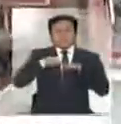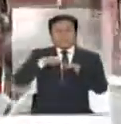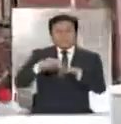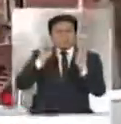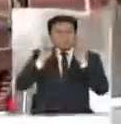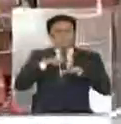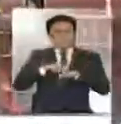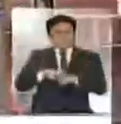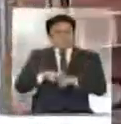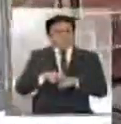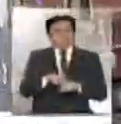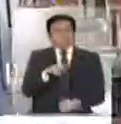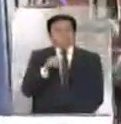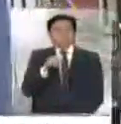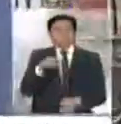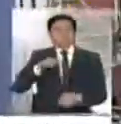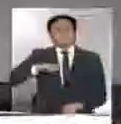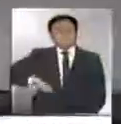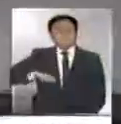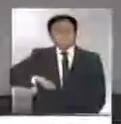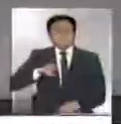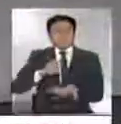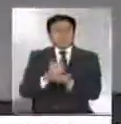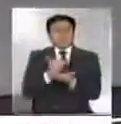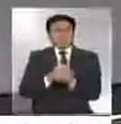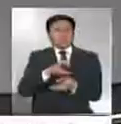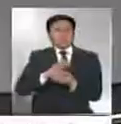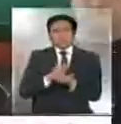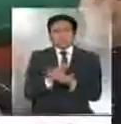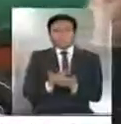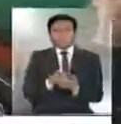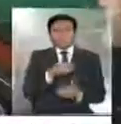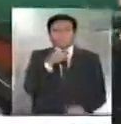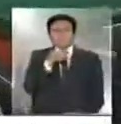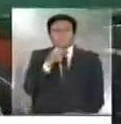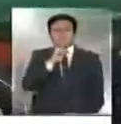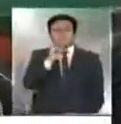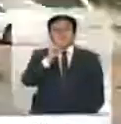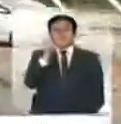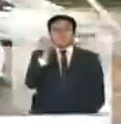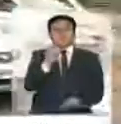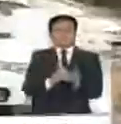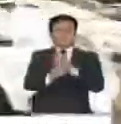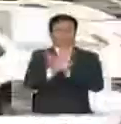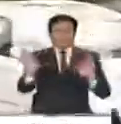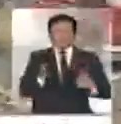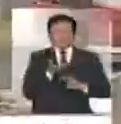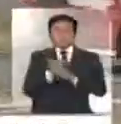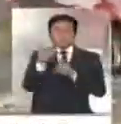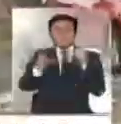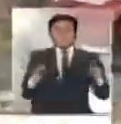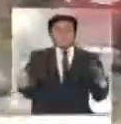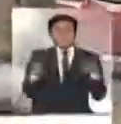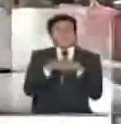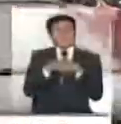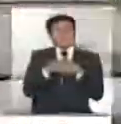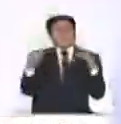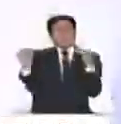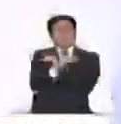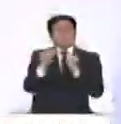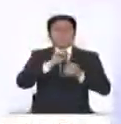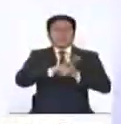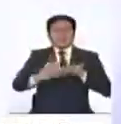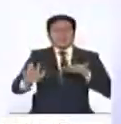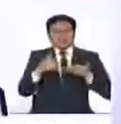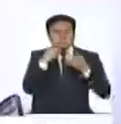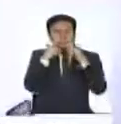público. Ya no son las pensiones, sueldos ni salud. No más TAG es la consigna a la que se sumó con fuerza estas demandas colectivas. Autopistas gratis